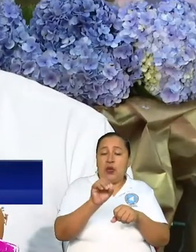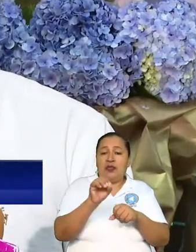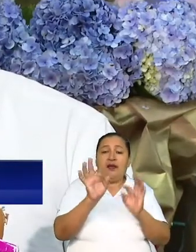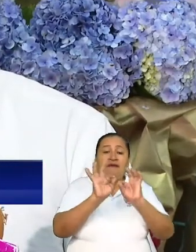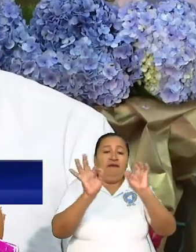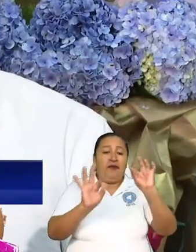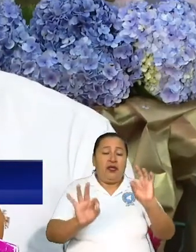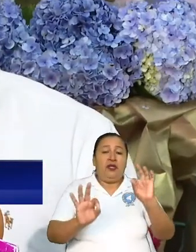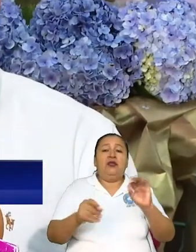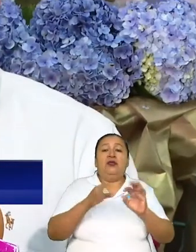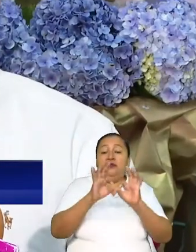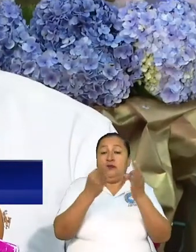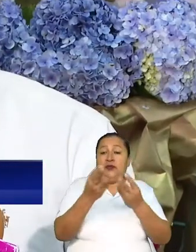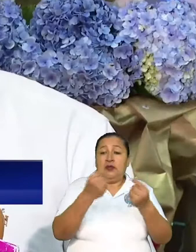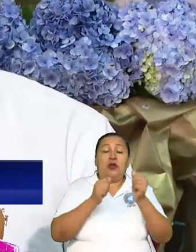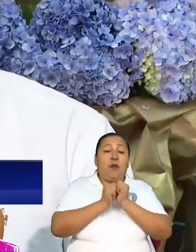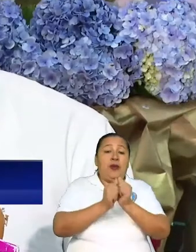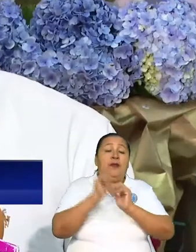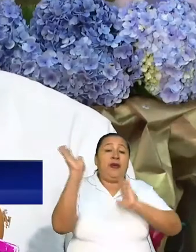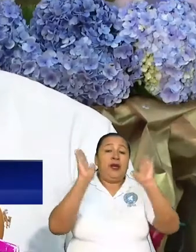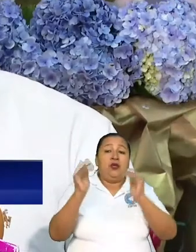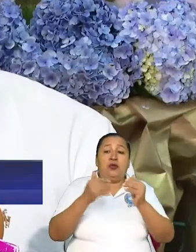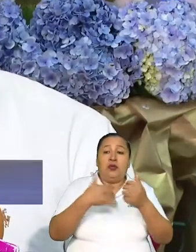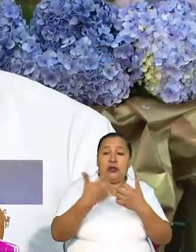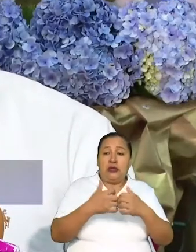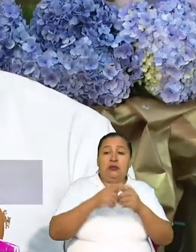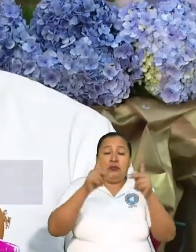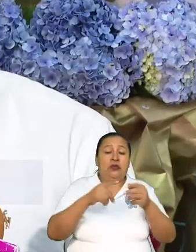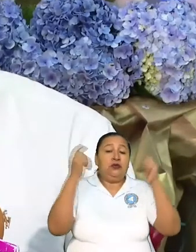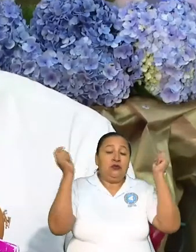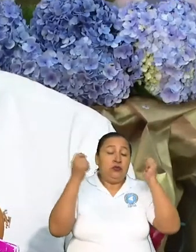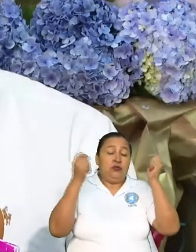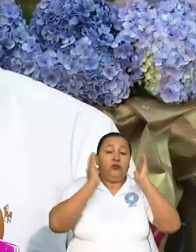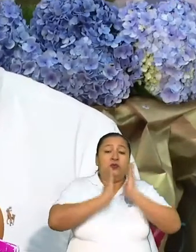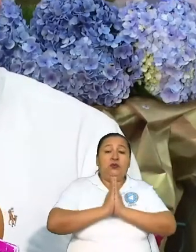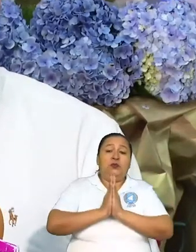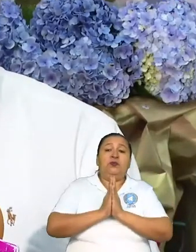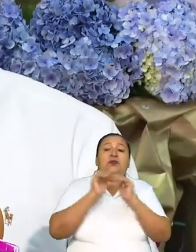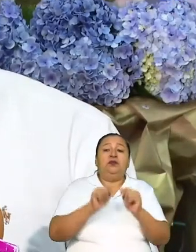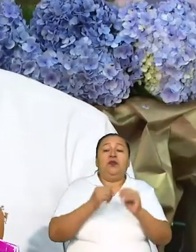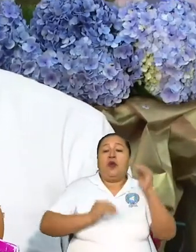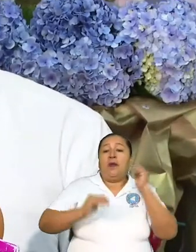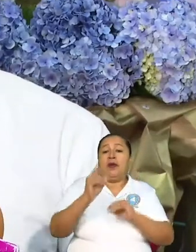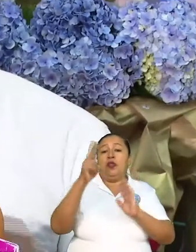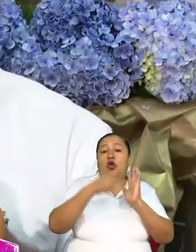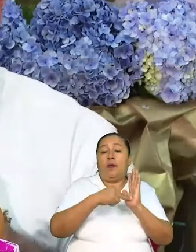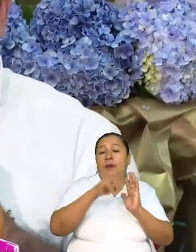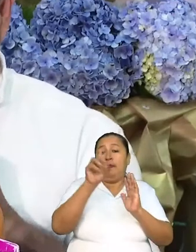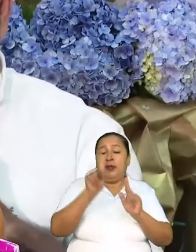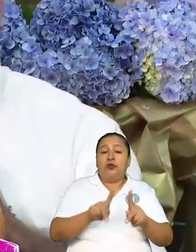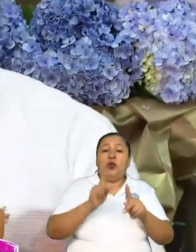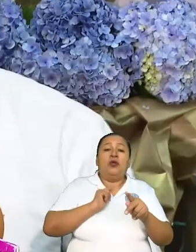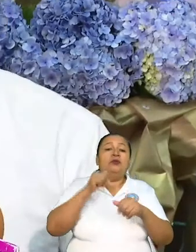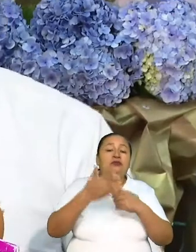economía familiar acompañado del tradicional mercadito campesino celebrando a la Purísima Concepción de María con más de 2.000 emprendedores de la